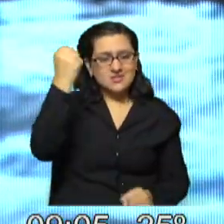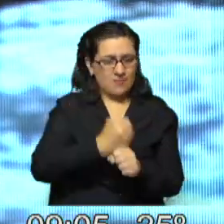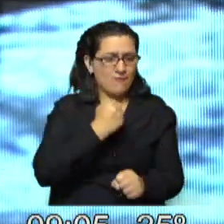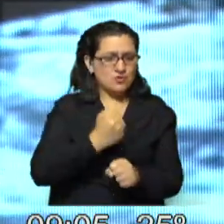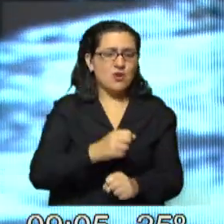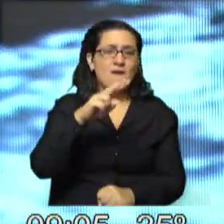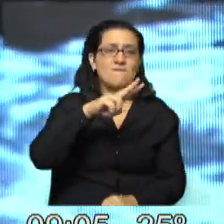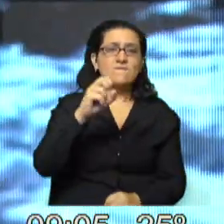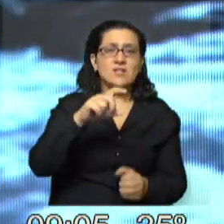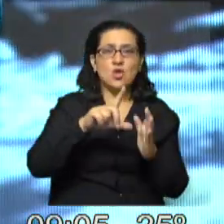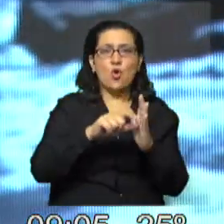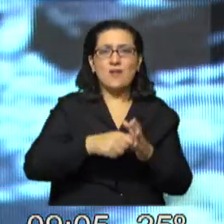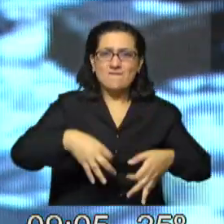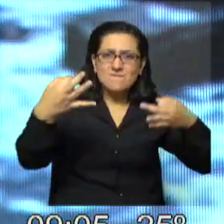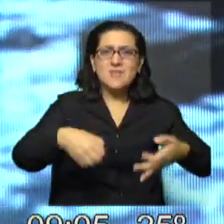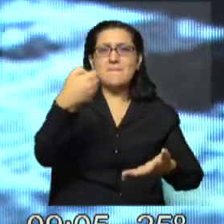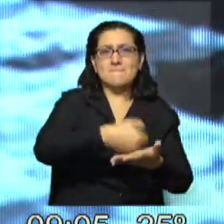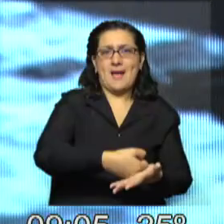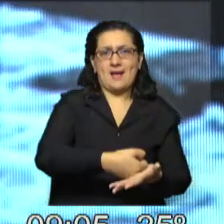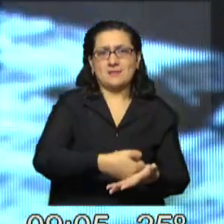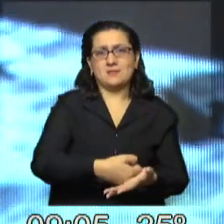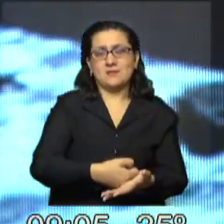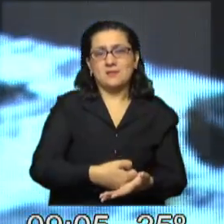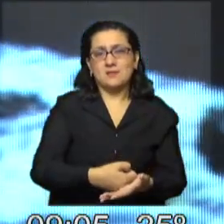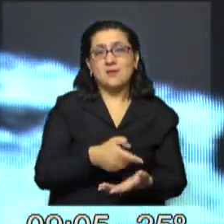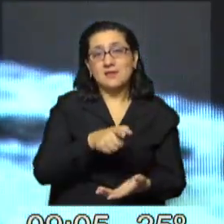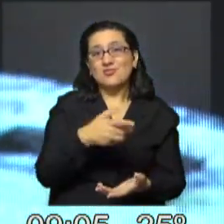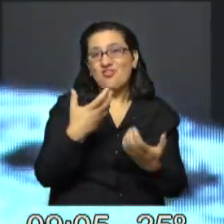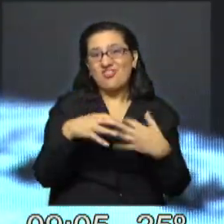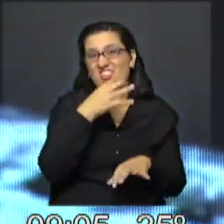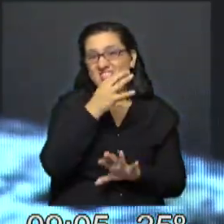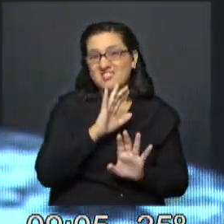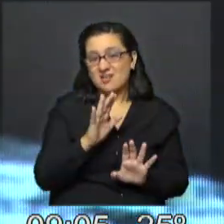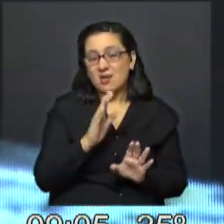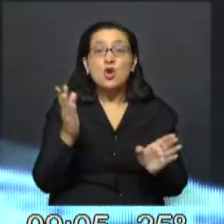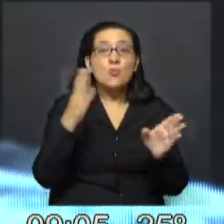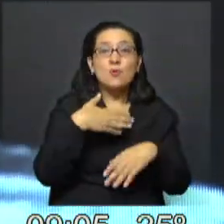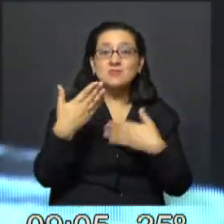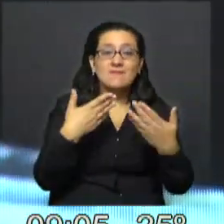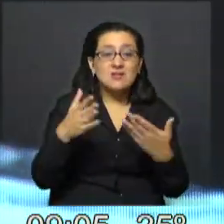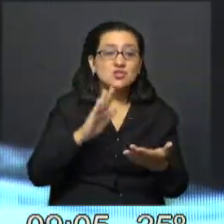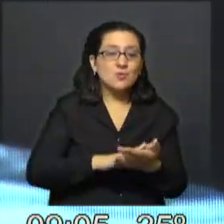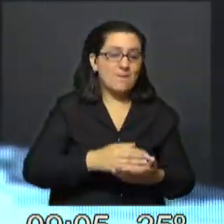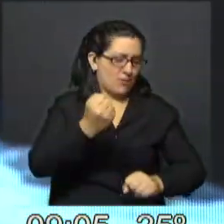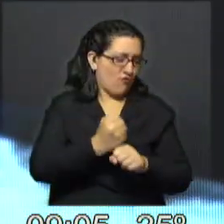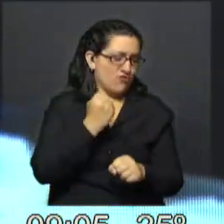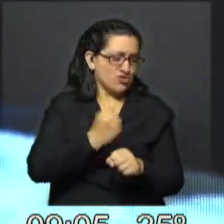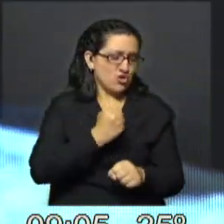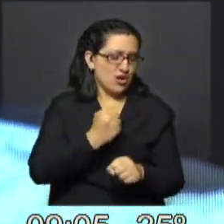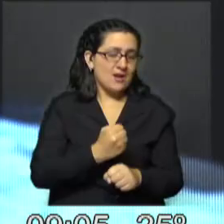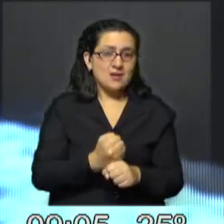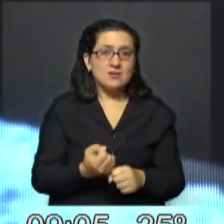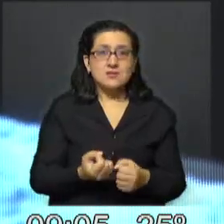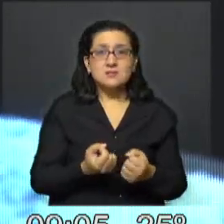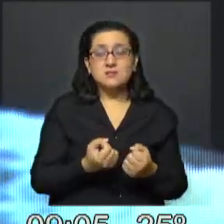20 horas, bien pagas, ¿tá? ¿Qué es lo que no quieren hablar? Uh-huh. No podemos hablar de profesionalización docente si no hablamos de un profesor con un cargo de 20